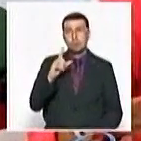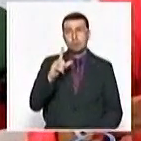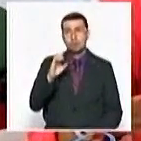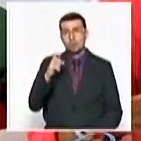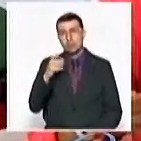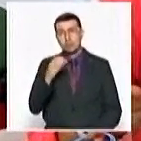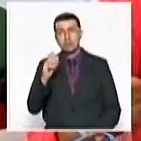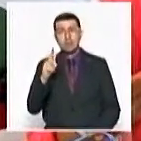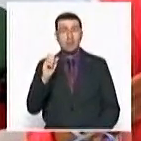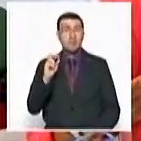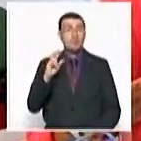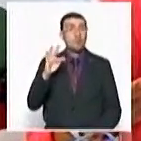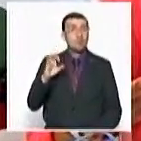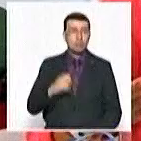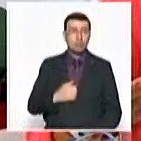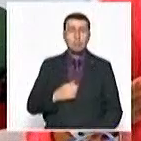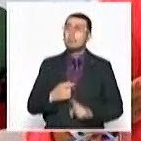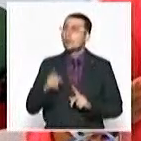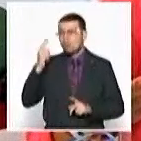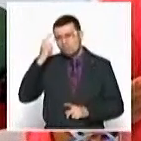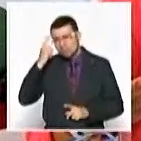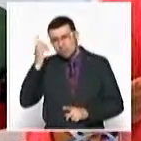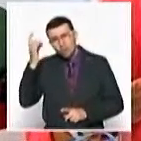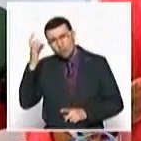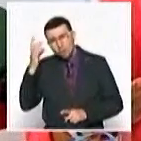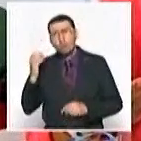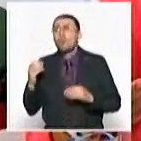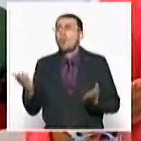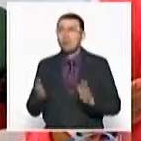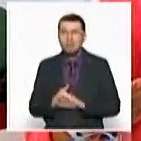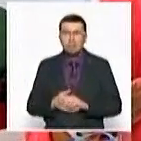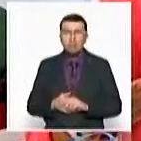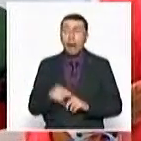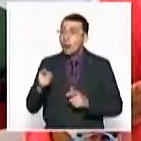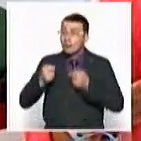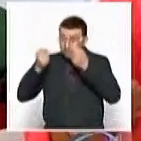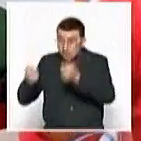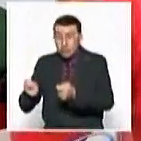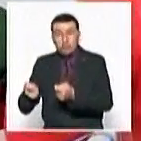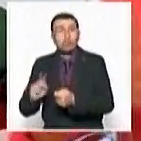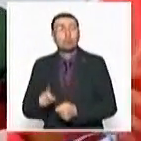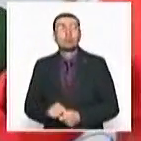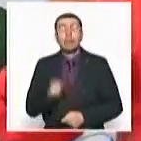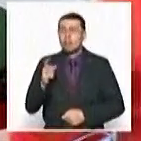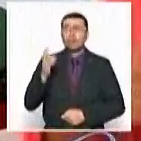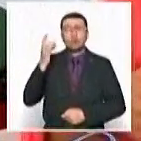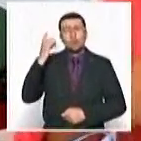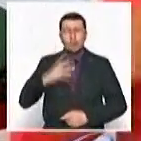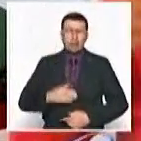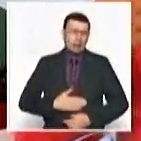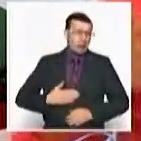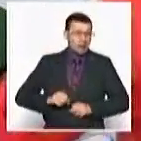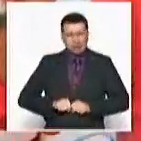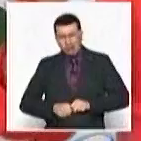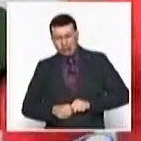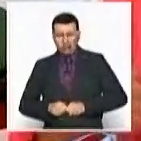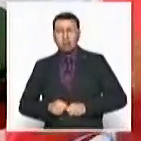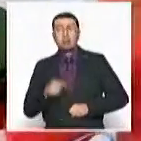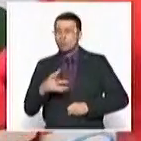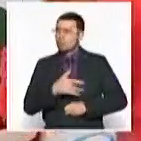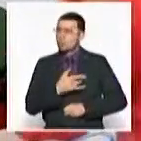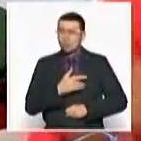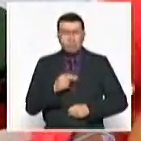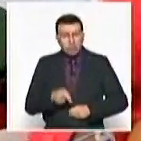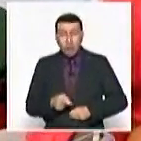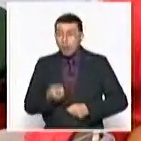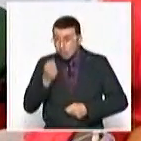la pregunta es, ¿y para cuál dolor de cabeza? Es que ahí no dijeron para cuál. Que dolor de cólico abdominal, que si le duele el abdomen,